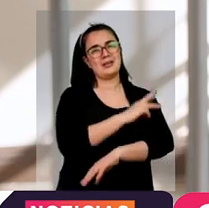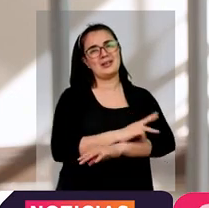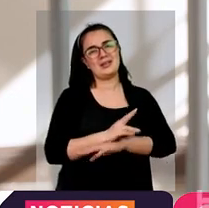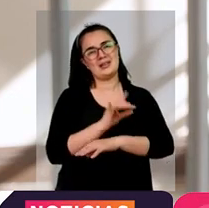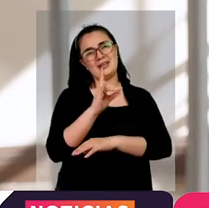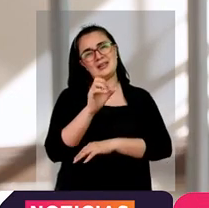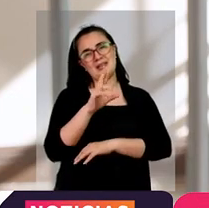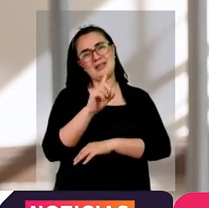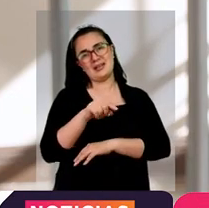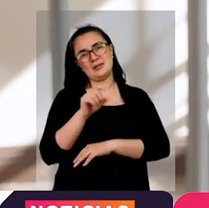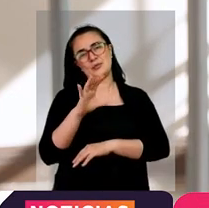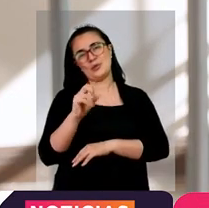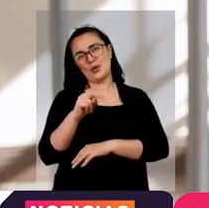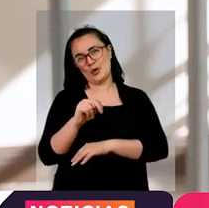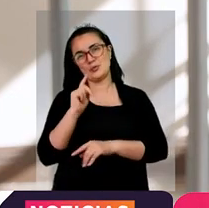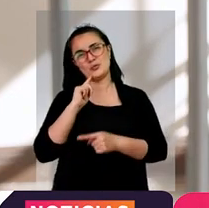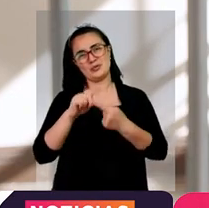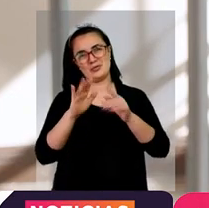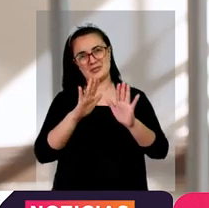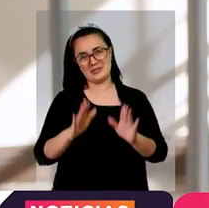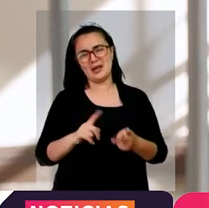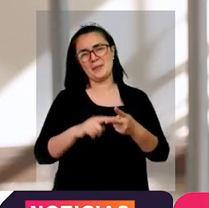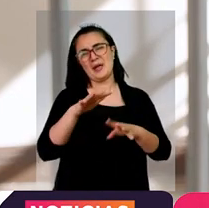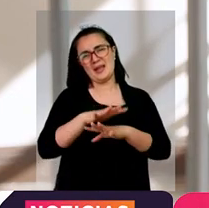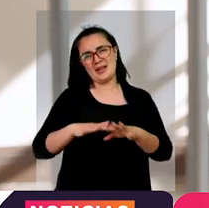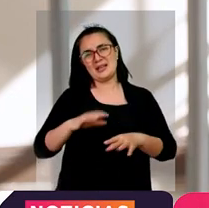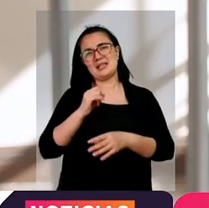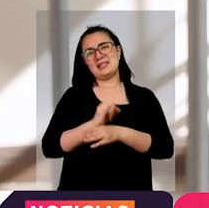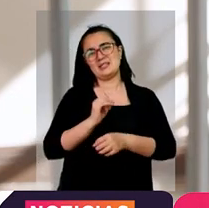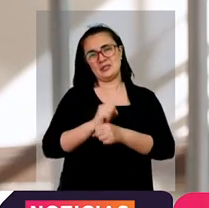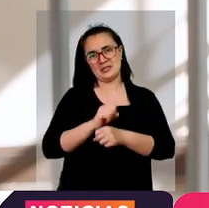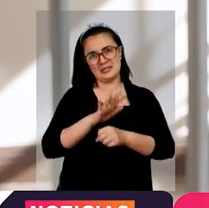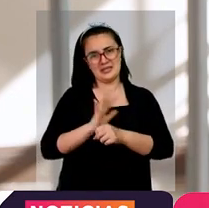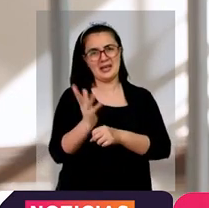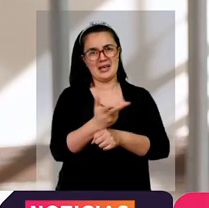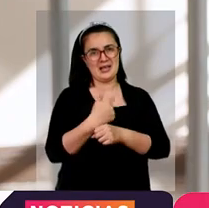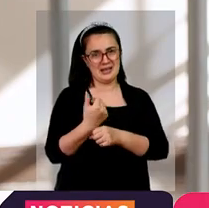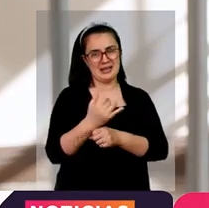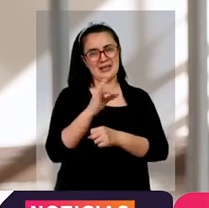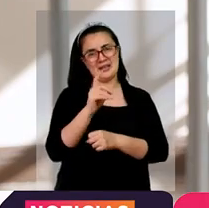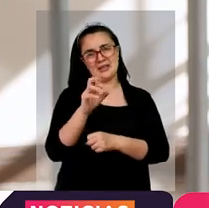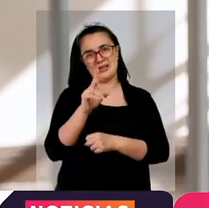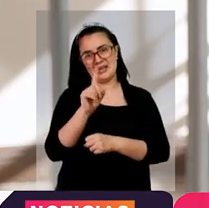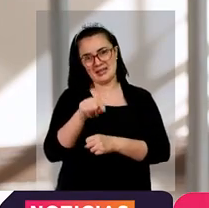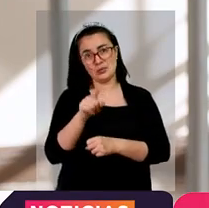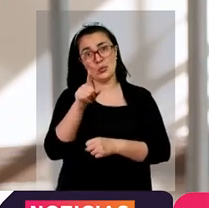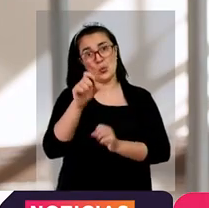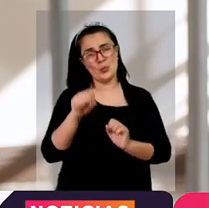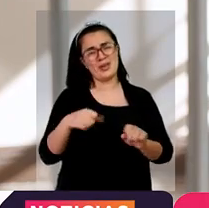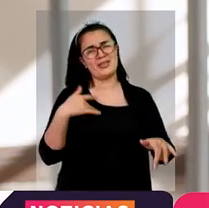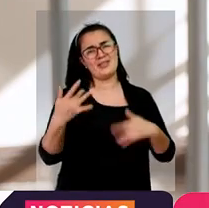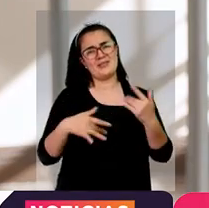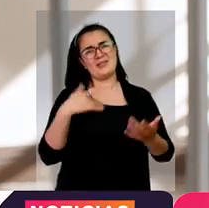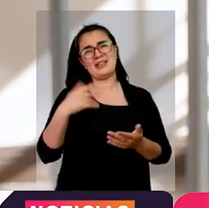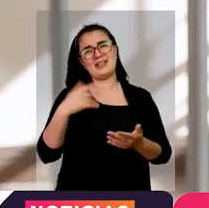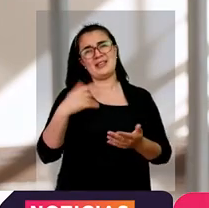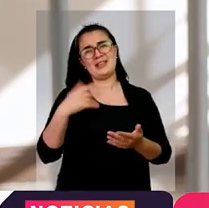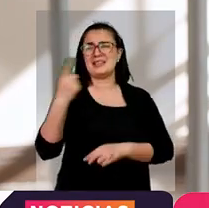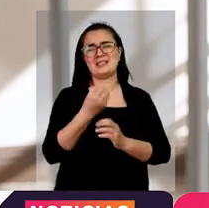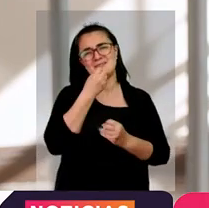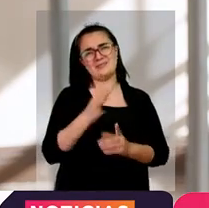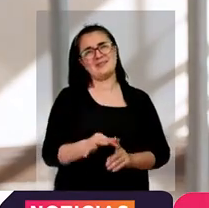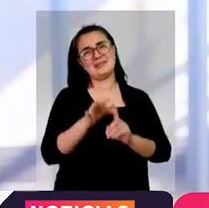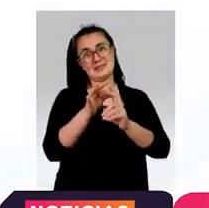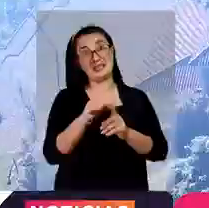www.idartesencasa.gov.co y en todas las redes del Instituto Distrital de las Artes y de Artes. Disfruten de la danza y de este día tan maravilloso en el que